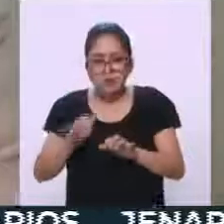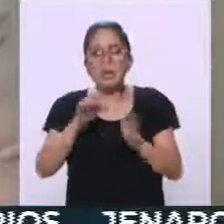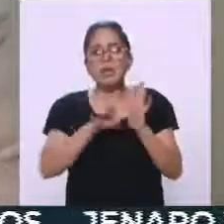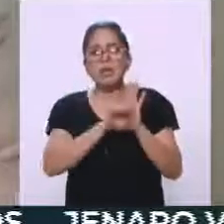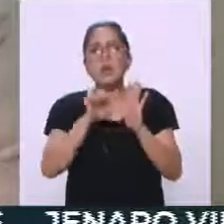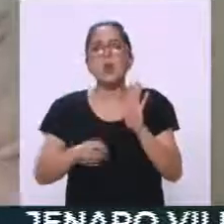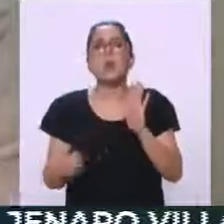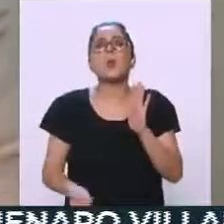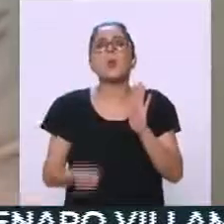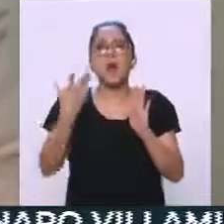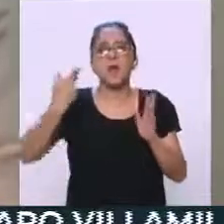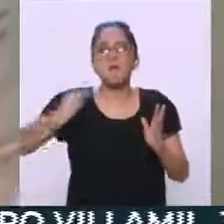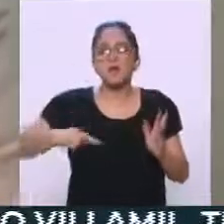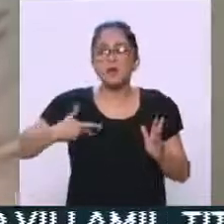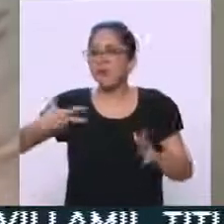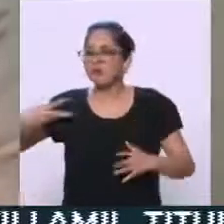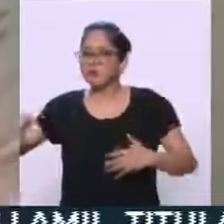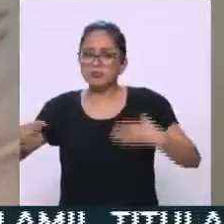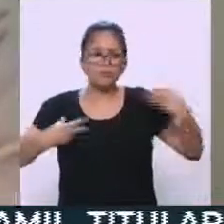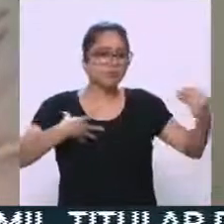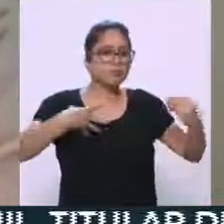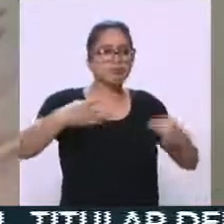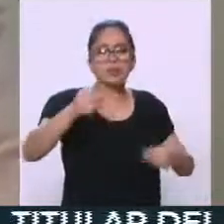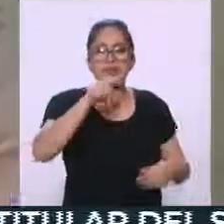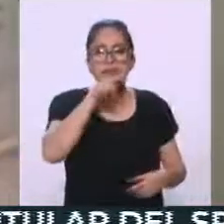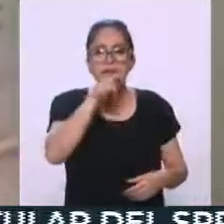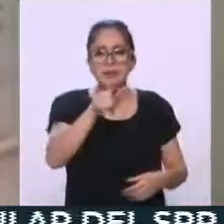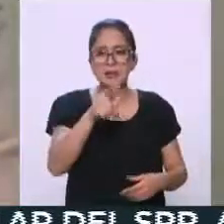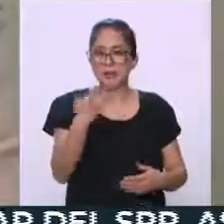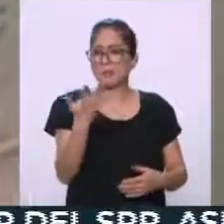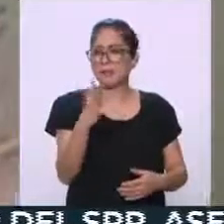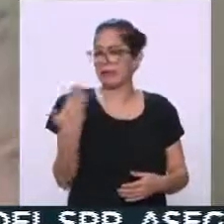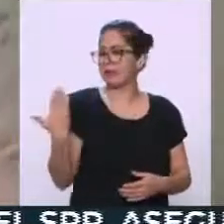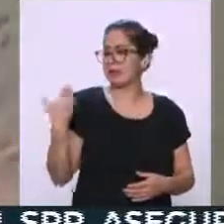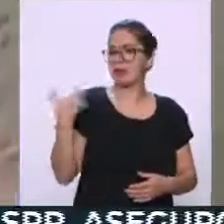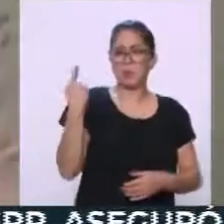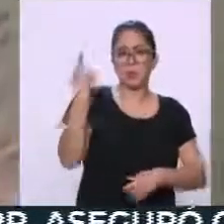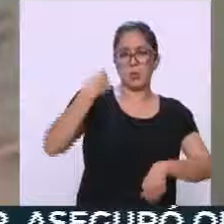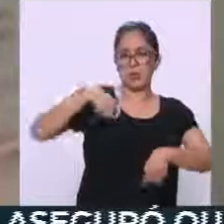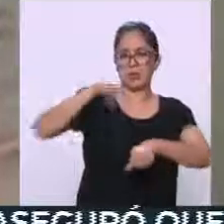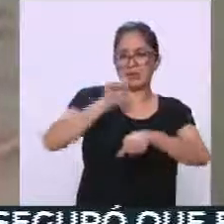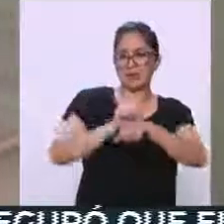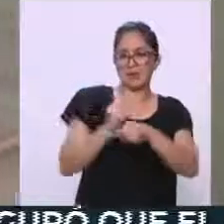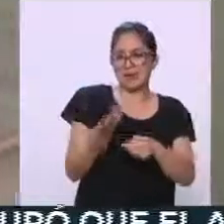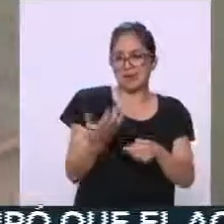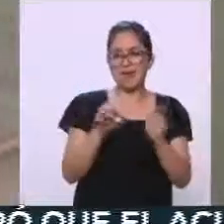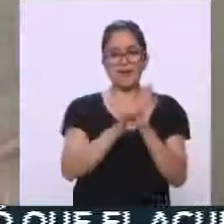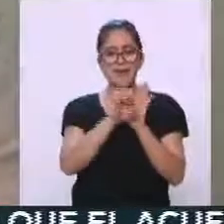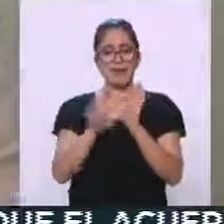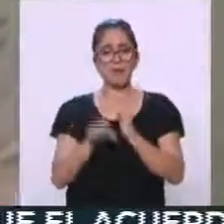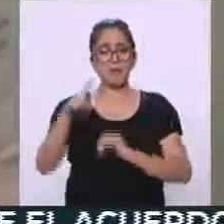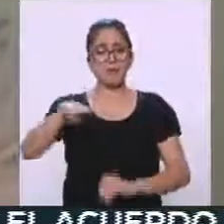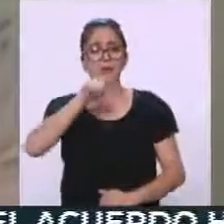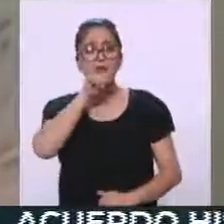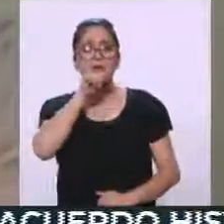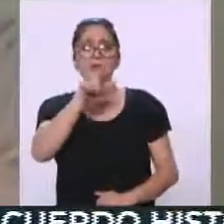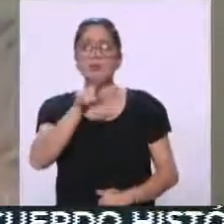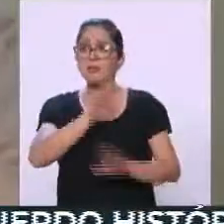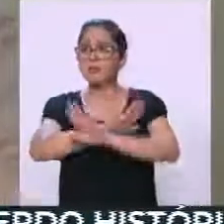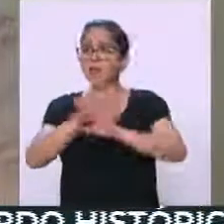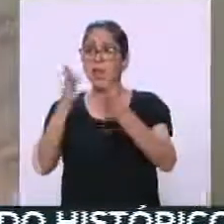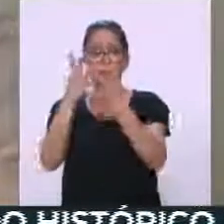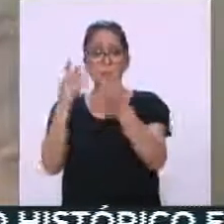de contagios en Jalisco tan solo hace una semana. No podemos hablar de que Jalisco ya haya salido de la pandemia, es